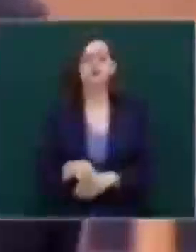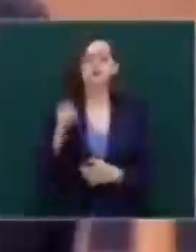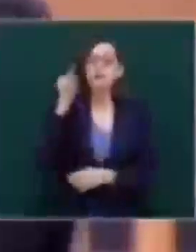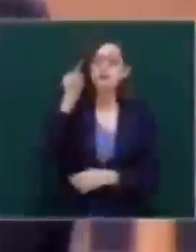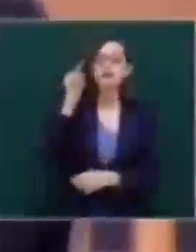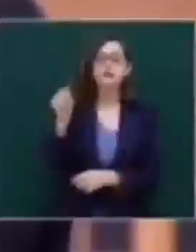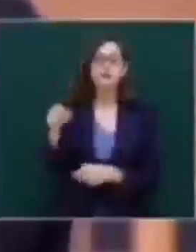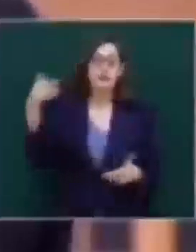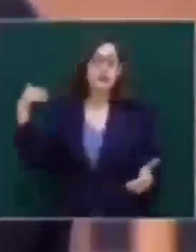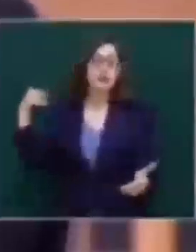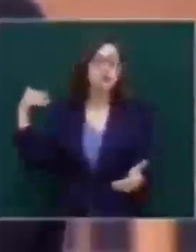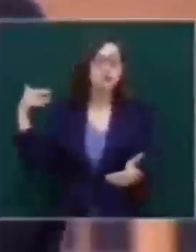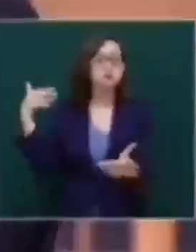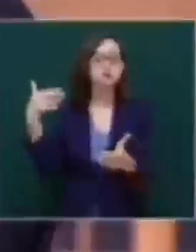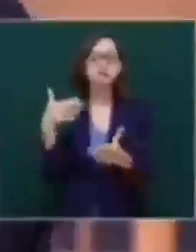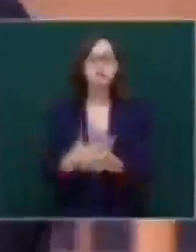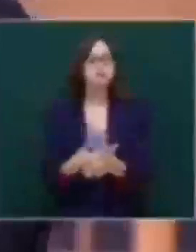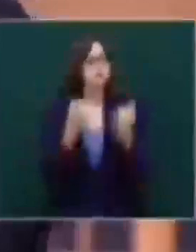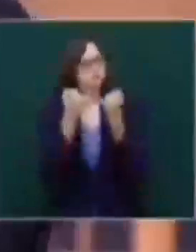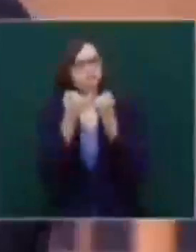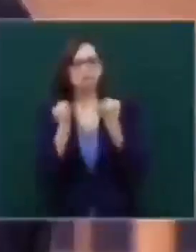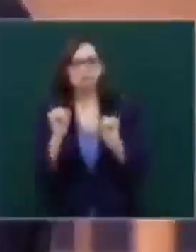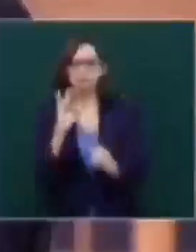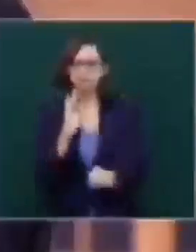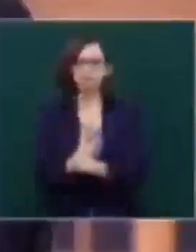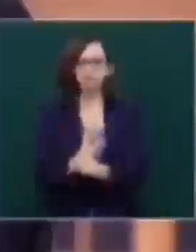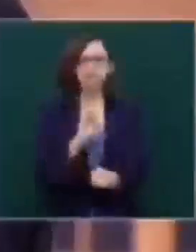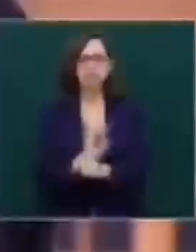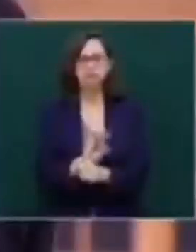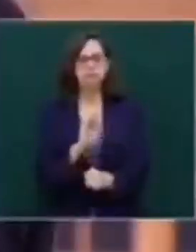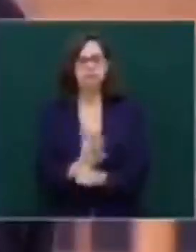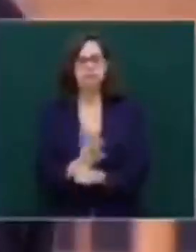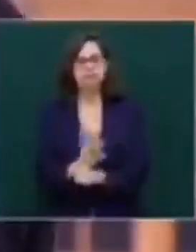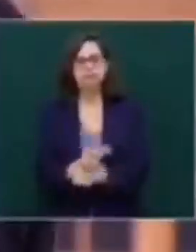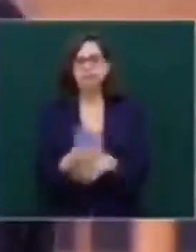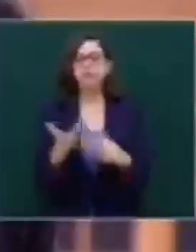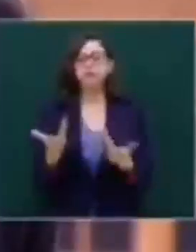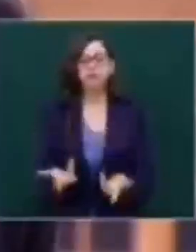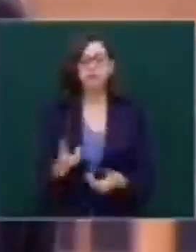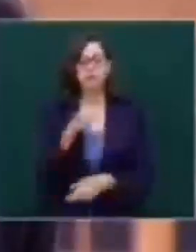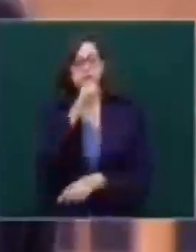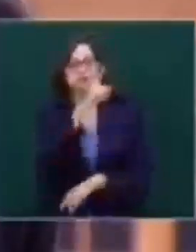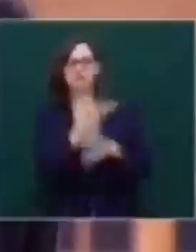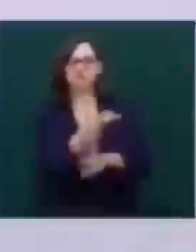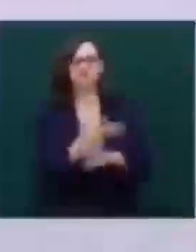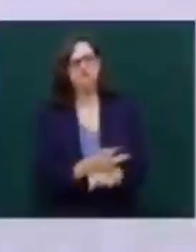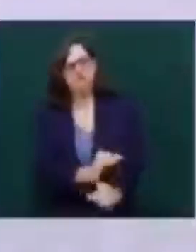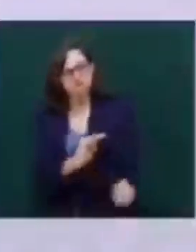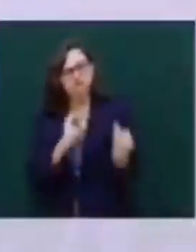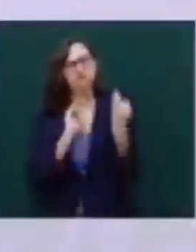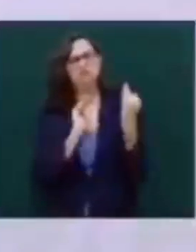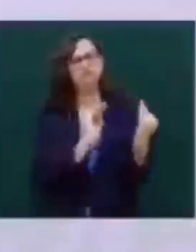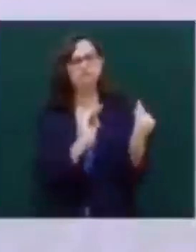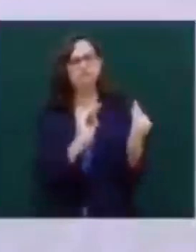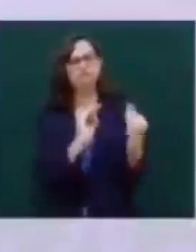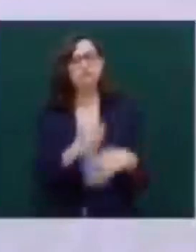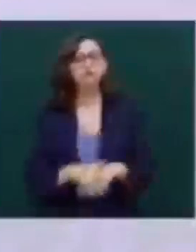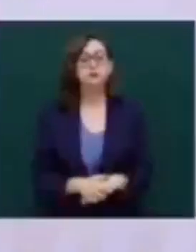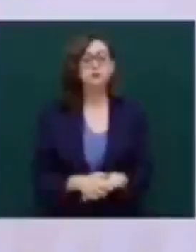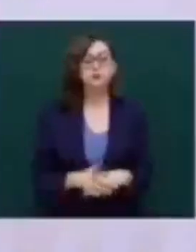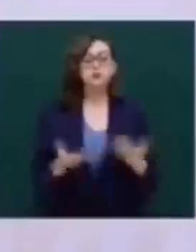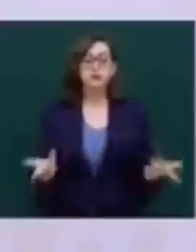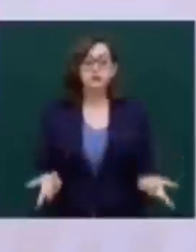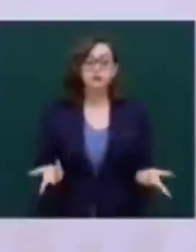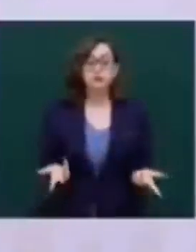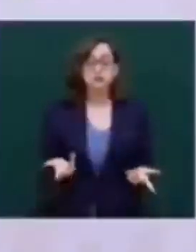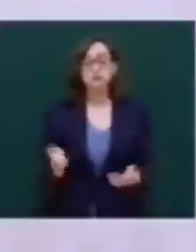medio siglo ha hecho valer su independencia, enfrentando políticamente a los Estados Unidos. Podemos estar